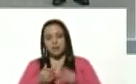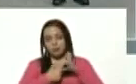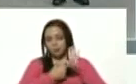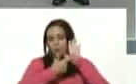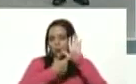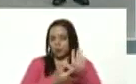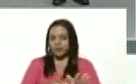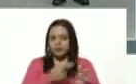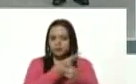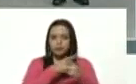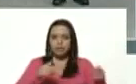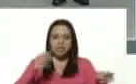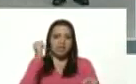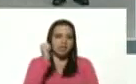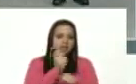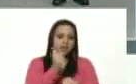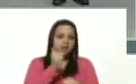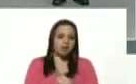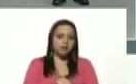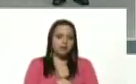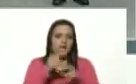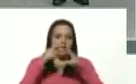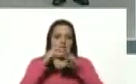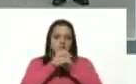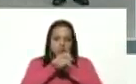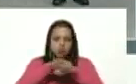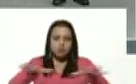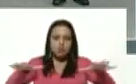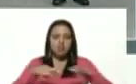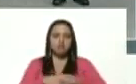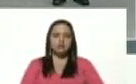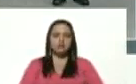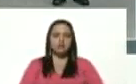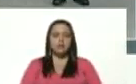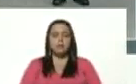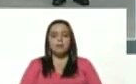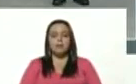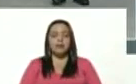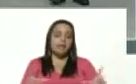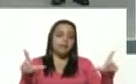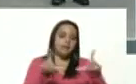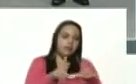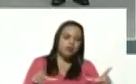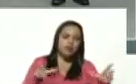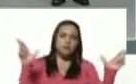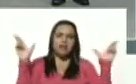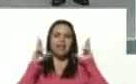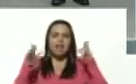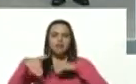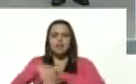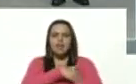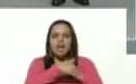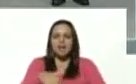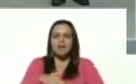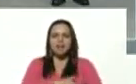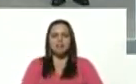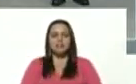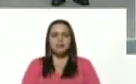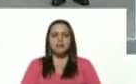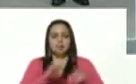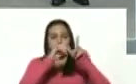visualización pública, para las redes, para los medios, para las calles, para las